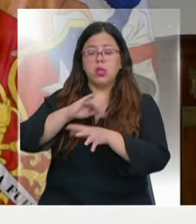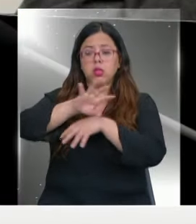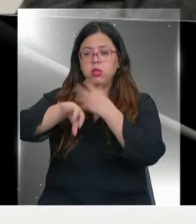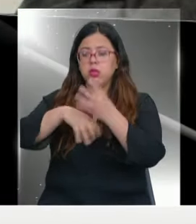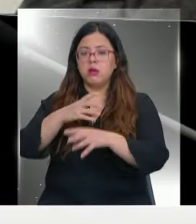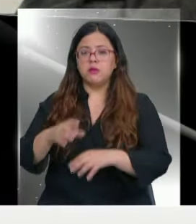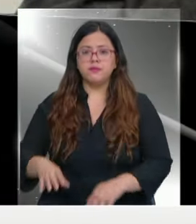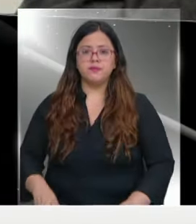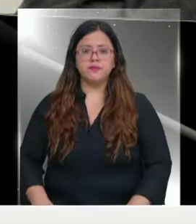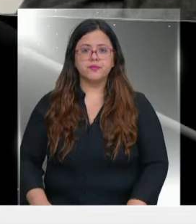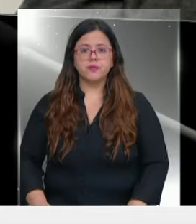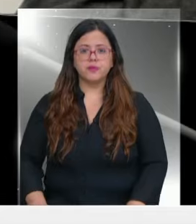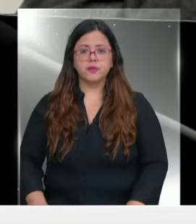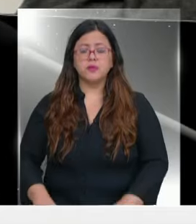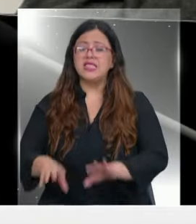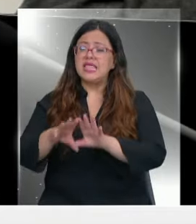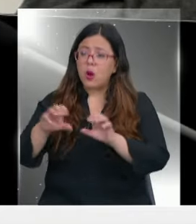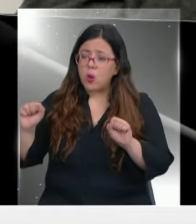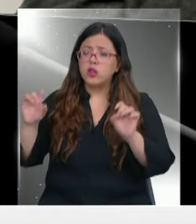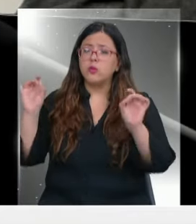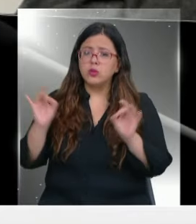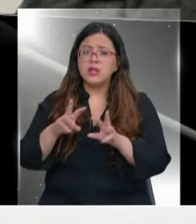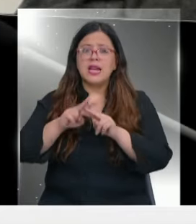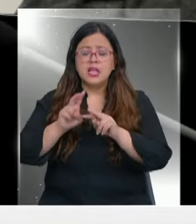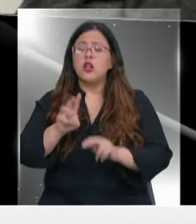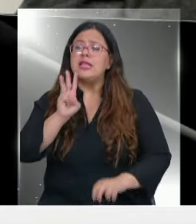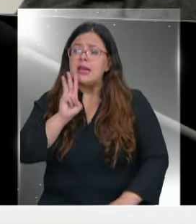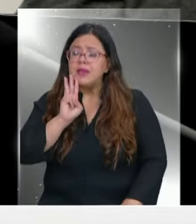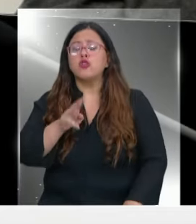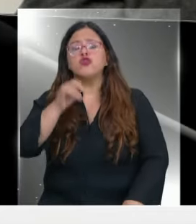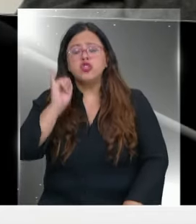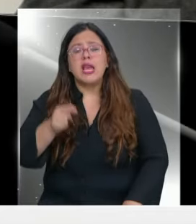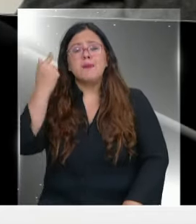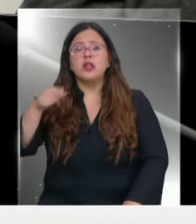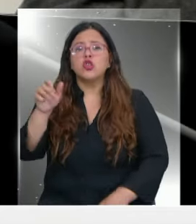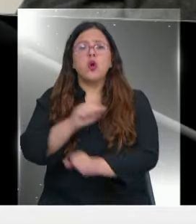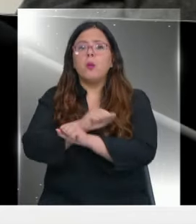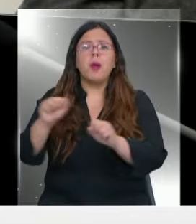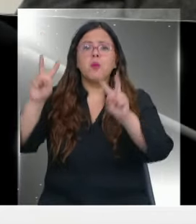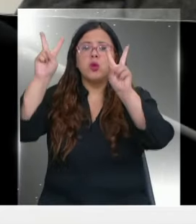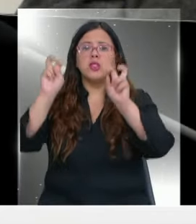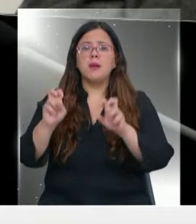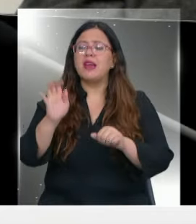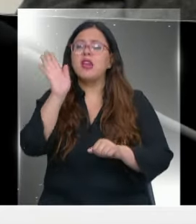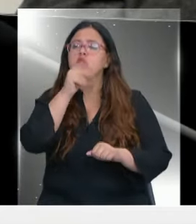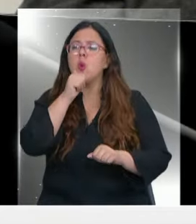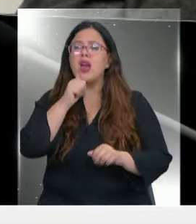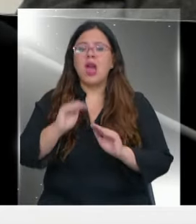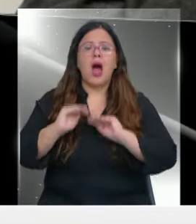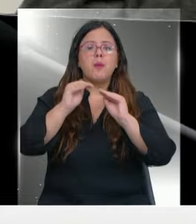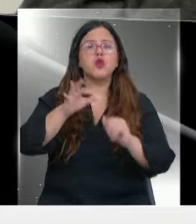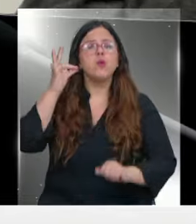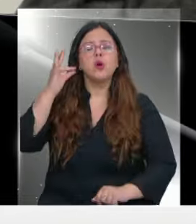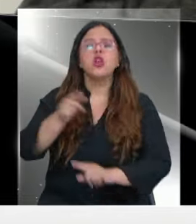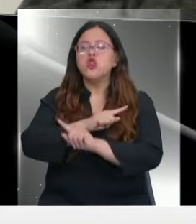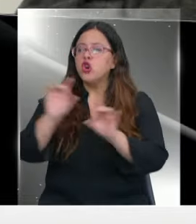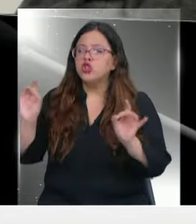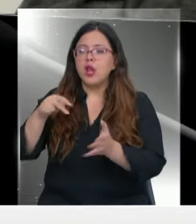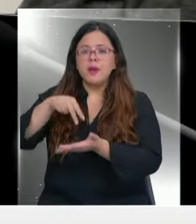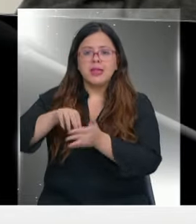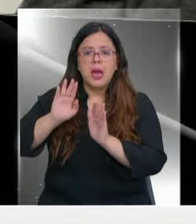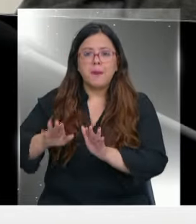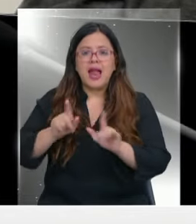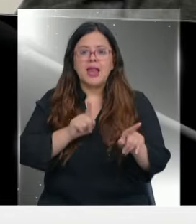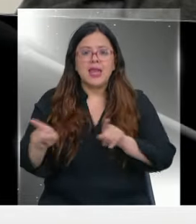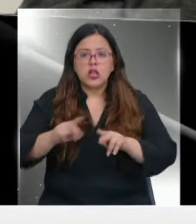escándalo. Nosotros estamos de acuerdo que hubiera sido mejor actuar el miércoles, pero eso no fue por una falta de feminismo. Eso fue por esperar un par